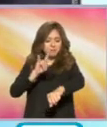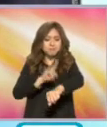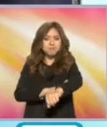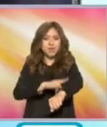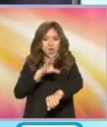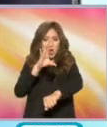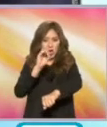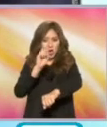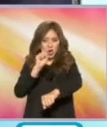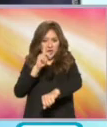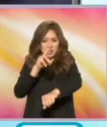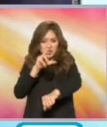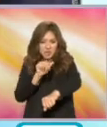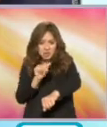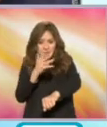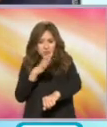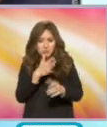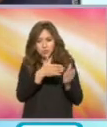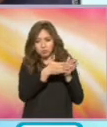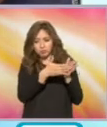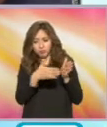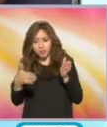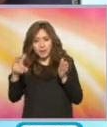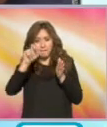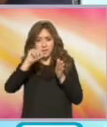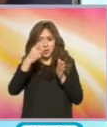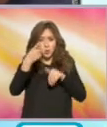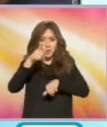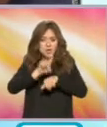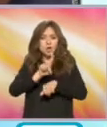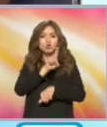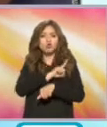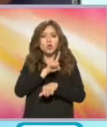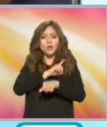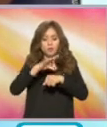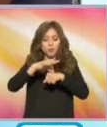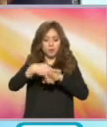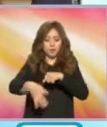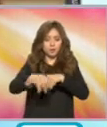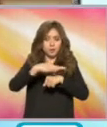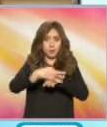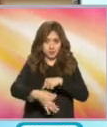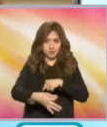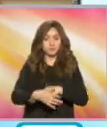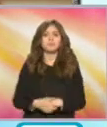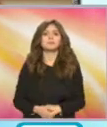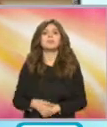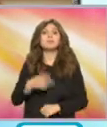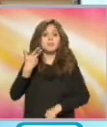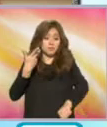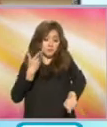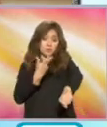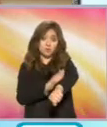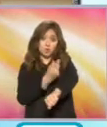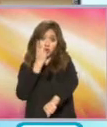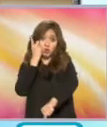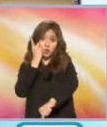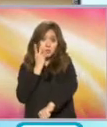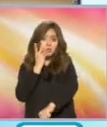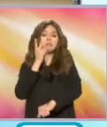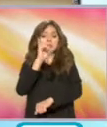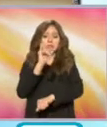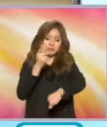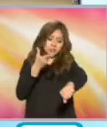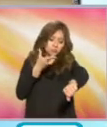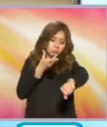que posteriormente, más o menos a los 21 días, esta se va a ir removiéndose y ¿Pero se va a lleva caer. anestesia? Sí, se pone una anestesia tópica. Es más o menos la